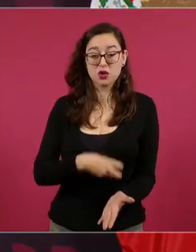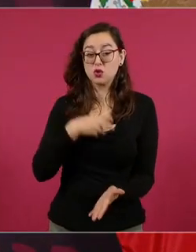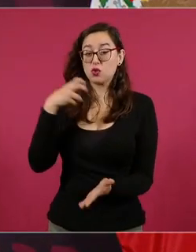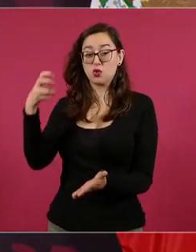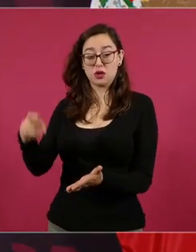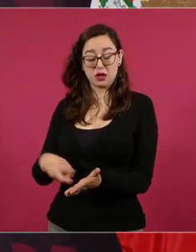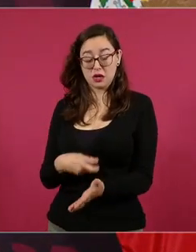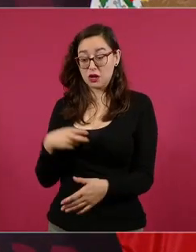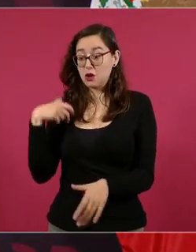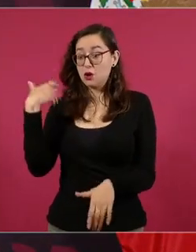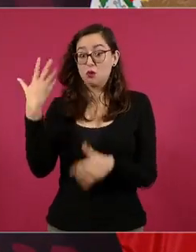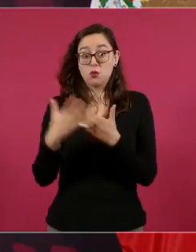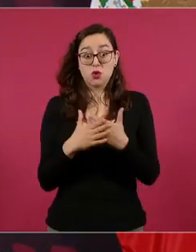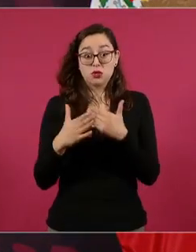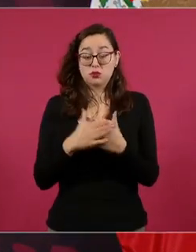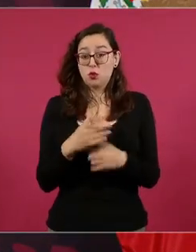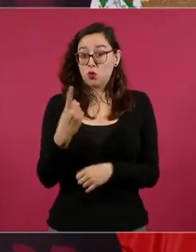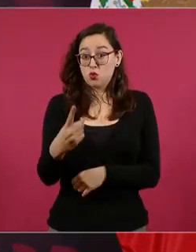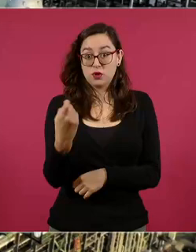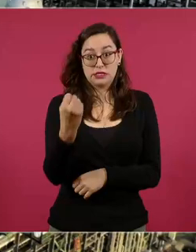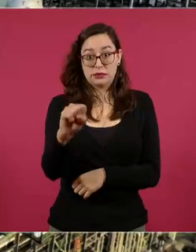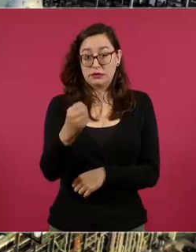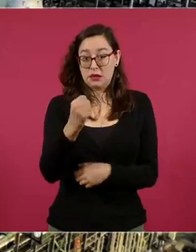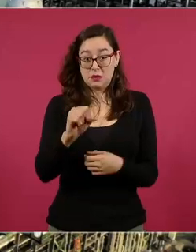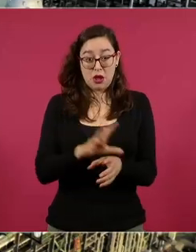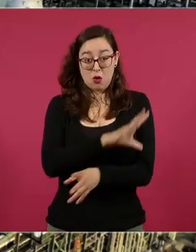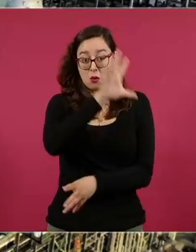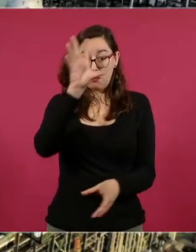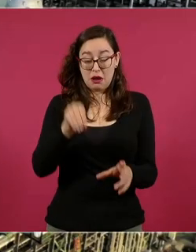decir en el informe del primero, pero